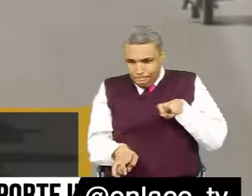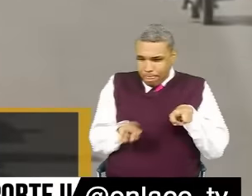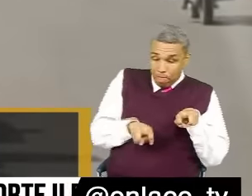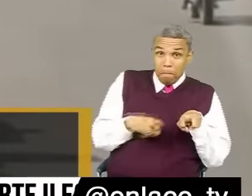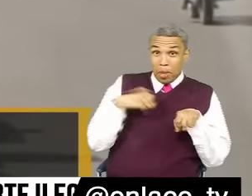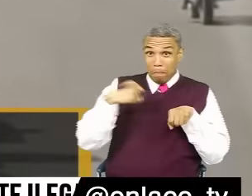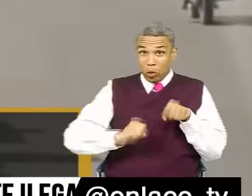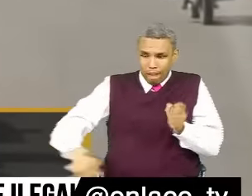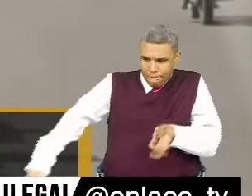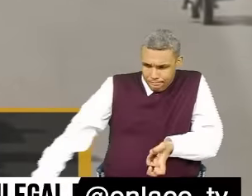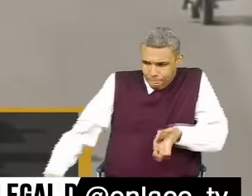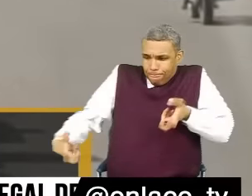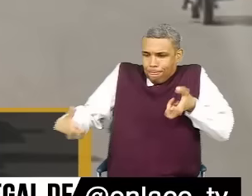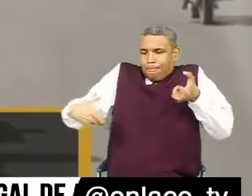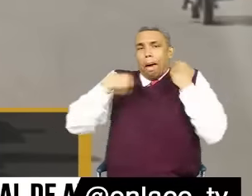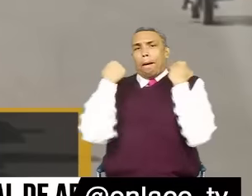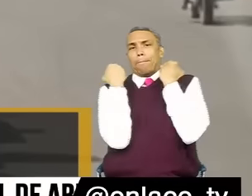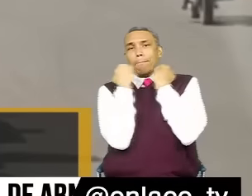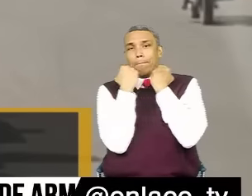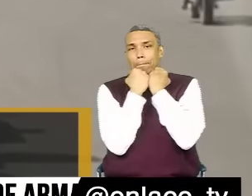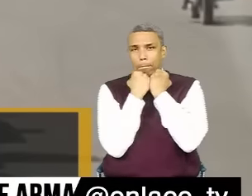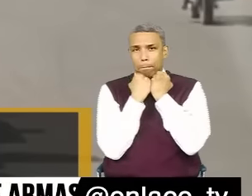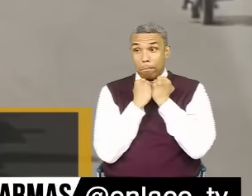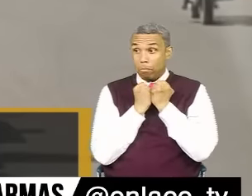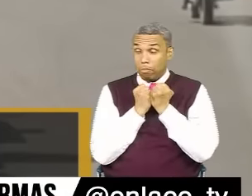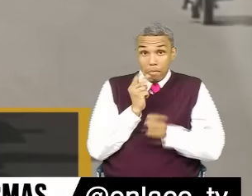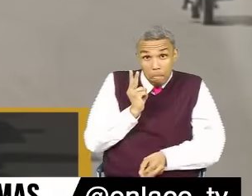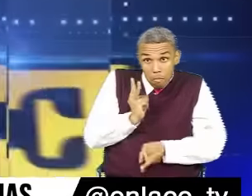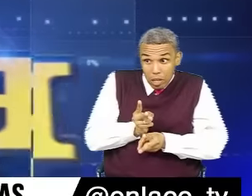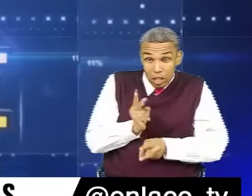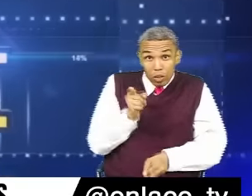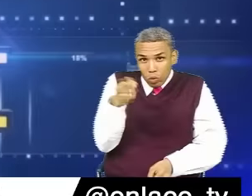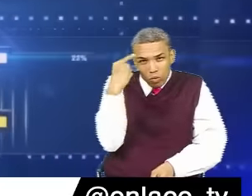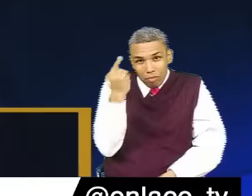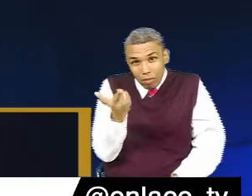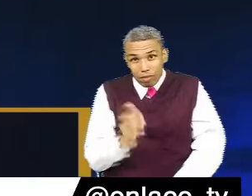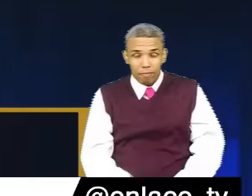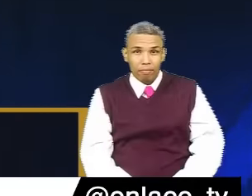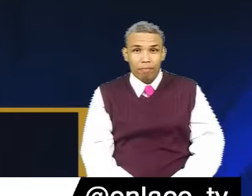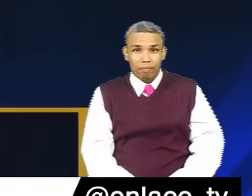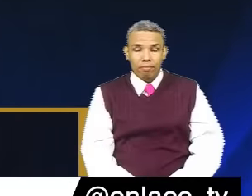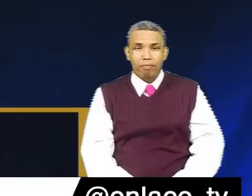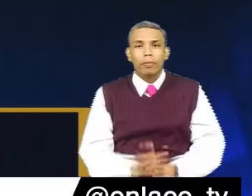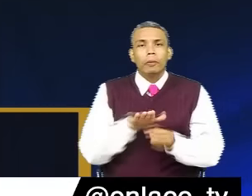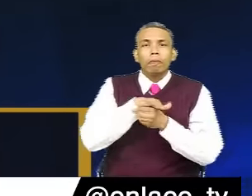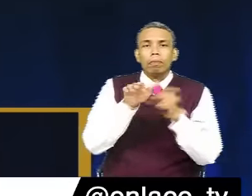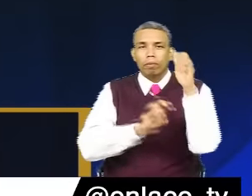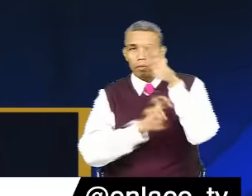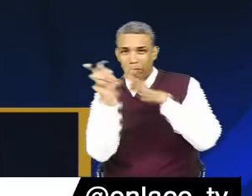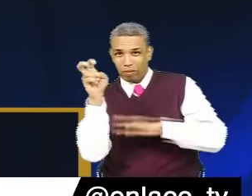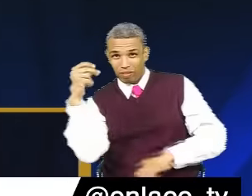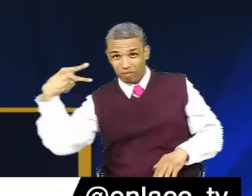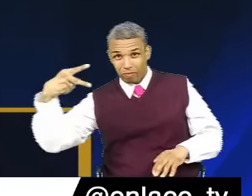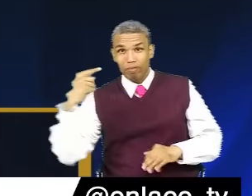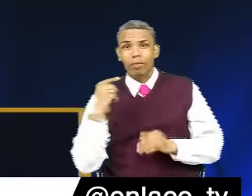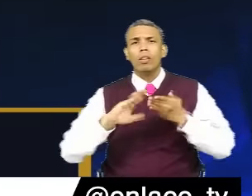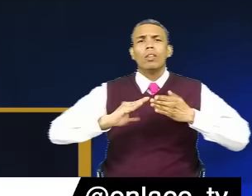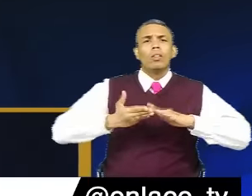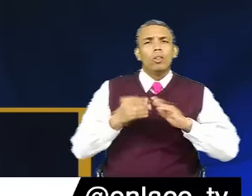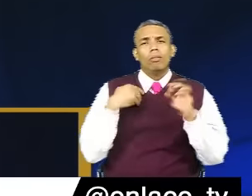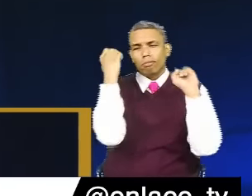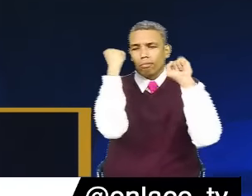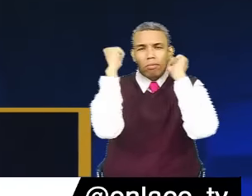con 2 motocicletas a bordo. Juzguen ustedes por las imágenes. En el barrio Villarelis 2, los habitantes se encuentran